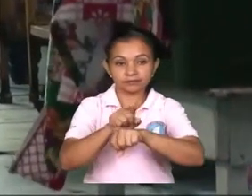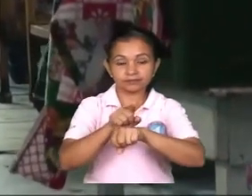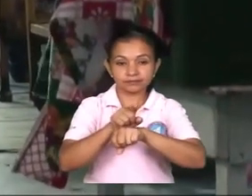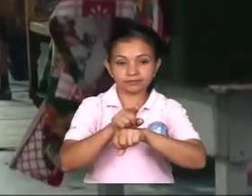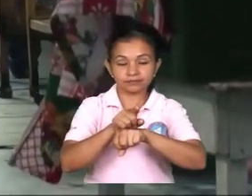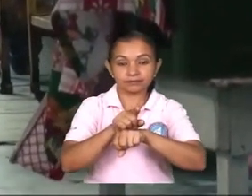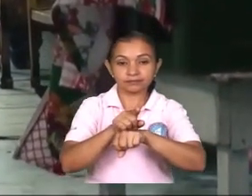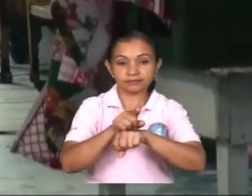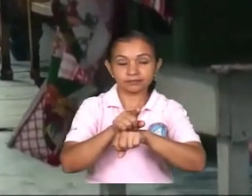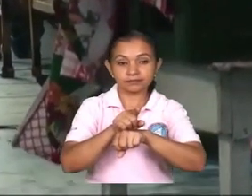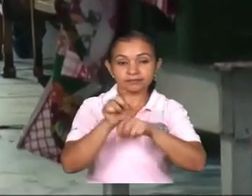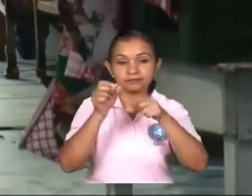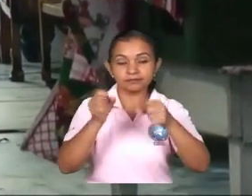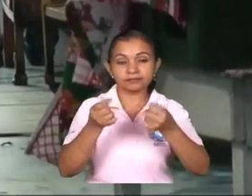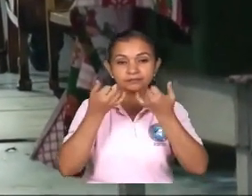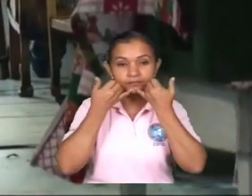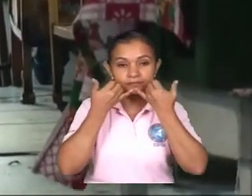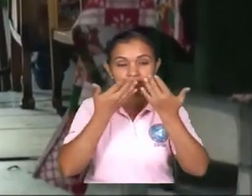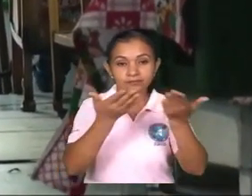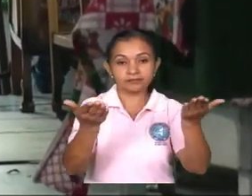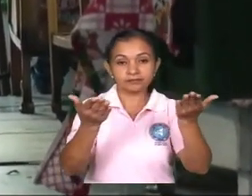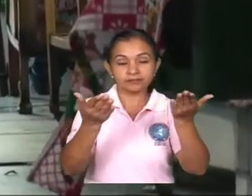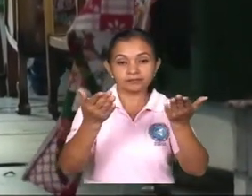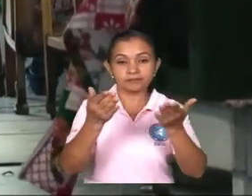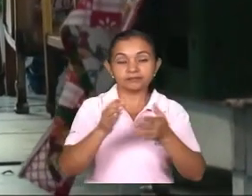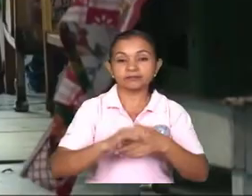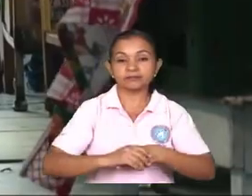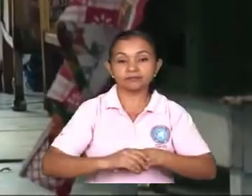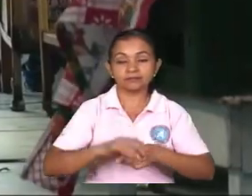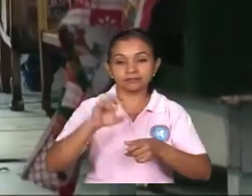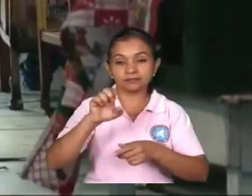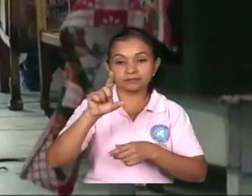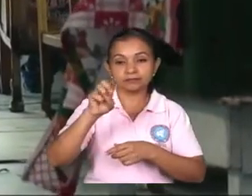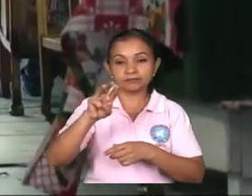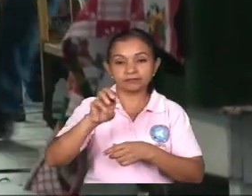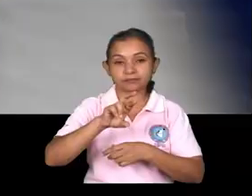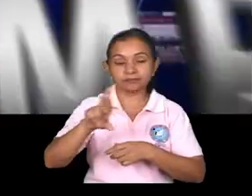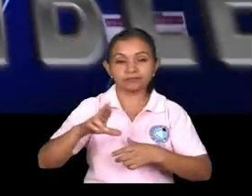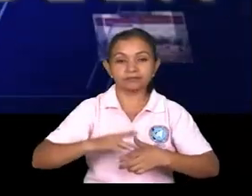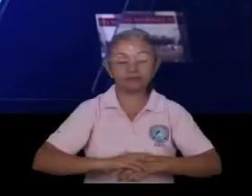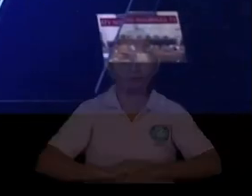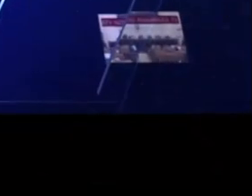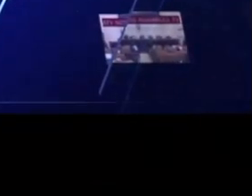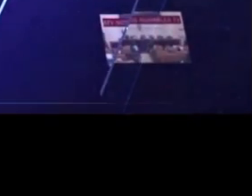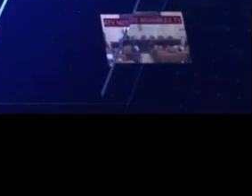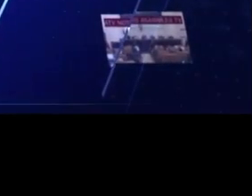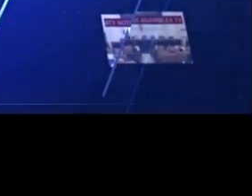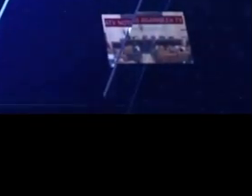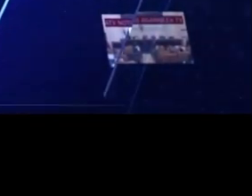cámara de Lester Mora, para el canal parlamentario les informó Elmer Marcia.